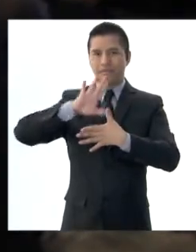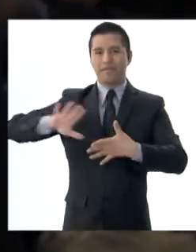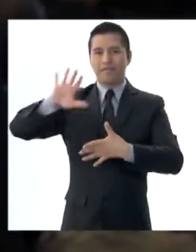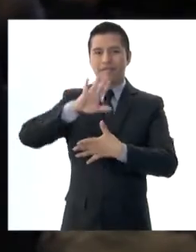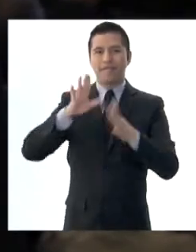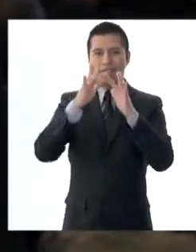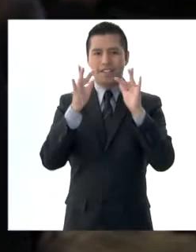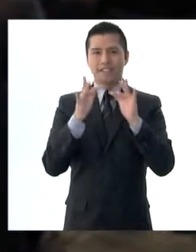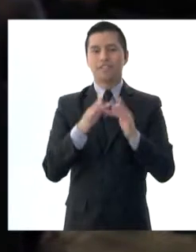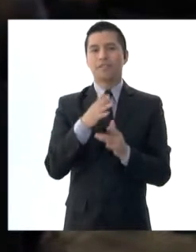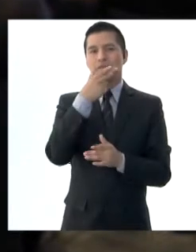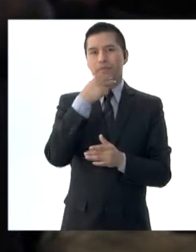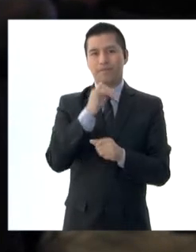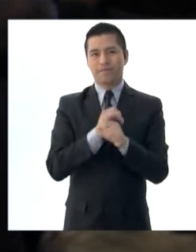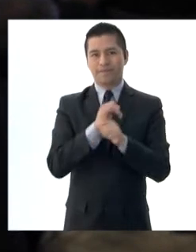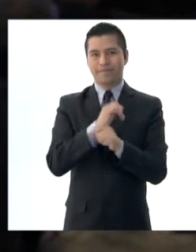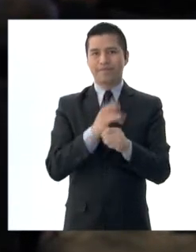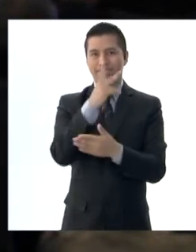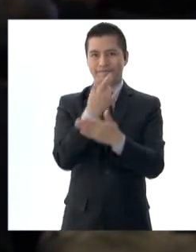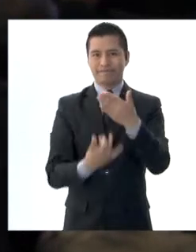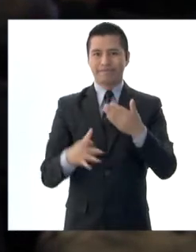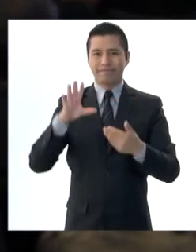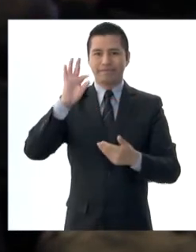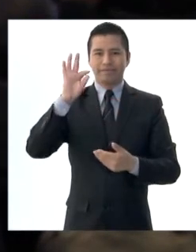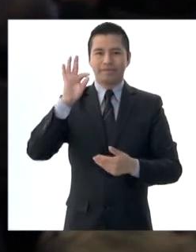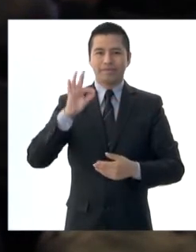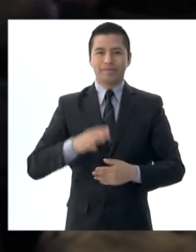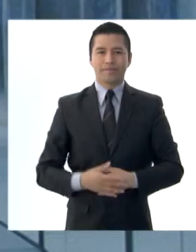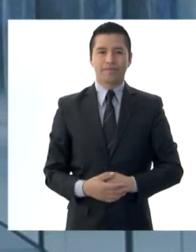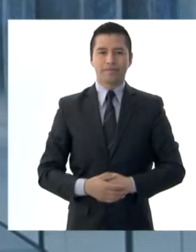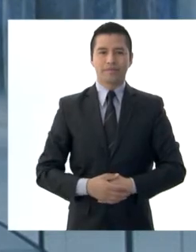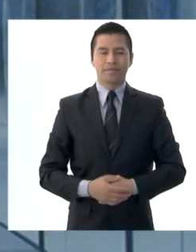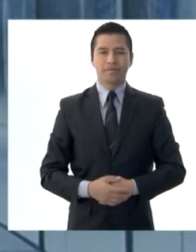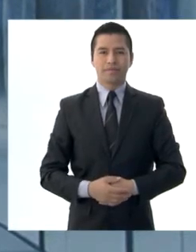Desde París, Francia, Miguel Martínez, Proyecto 40.